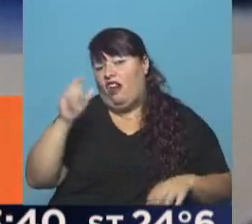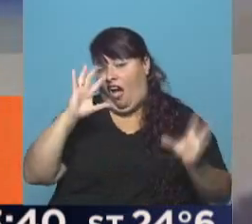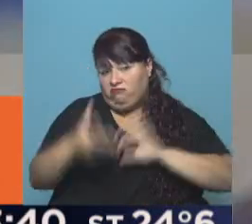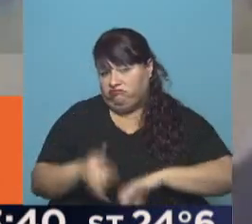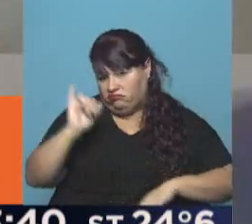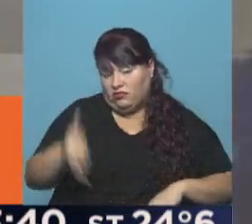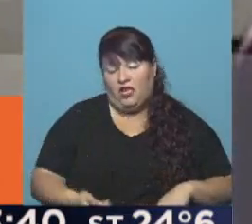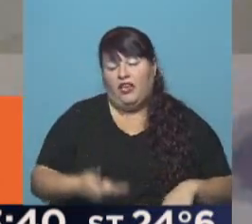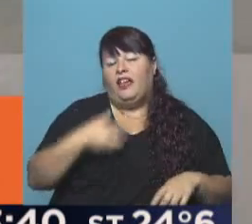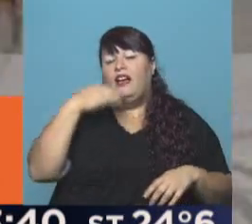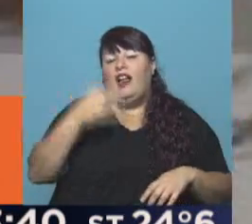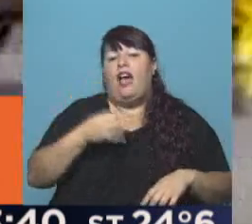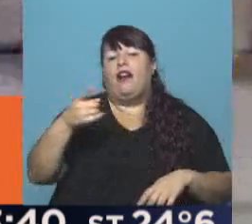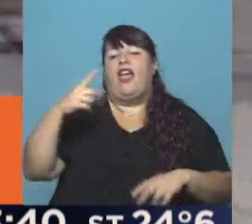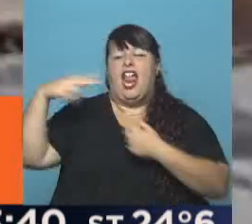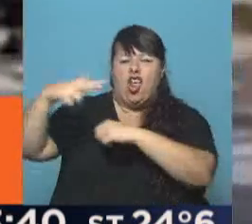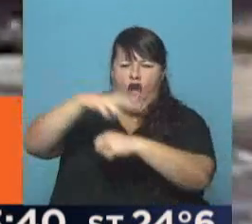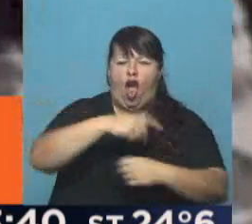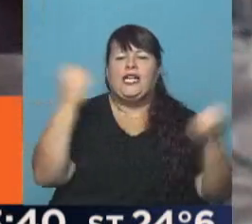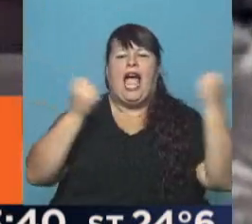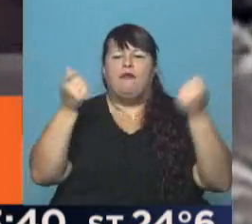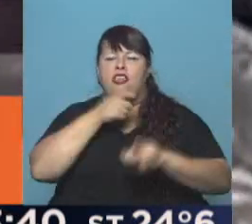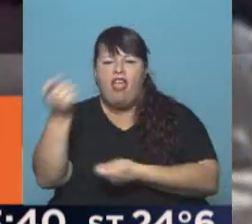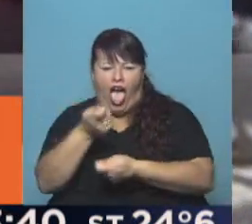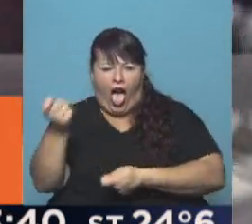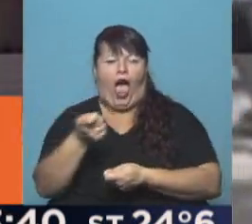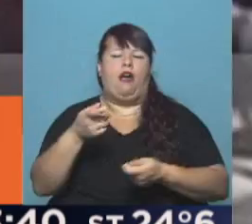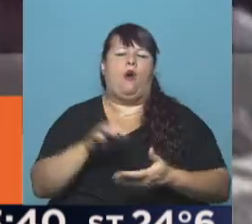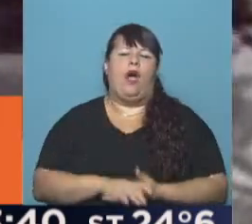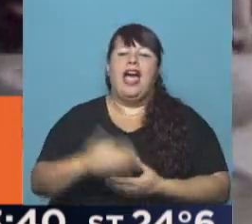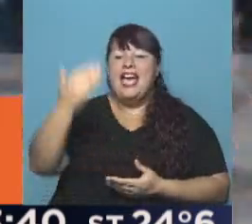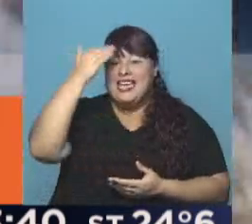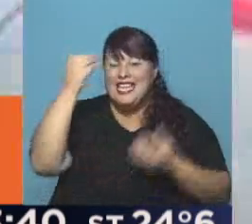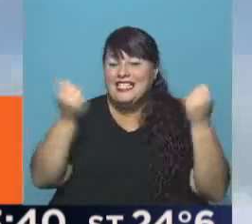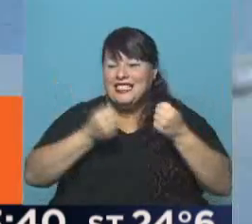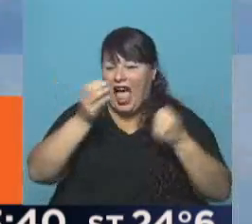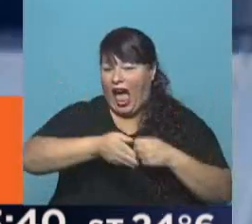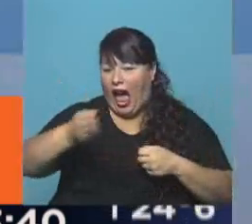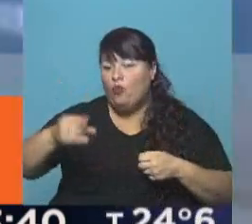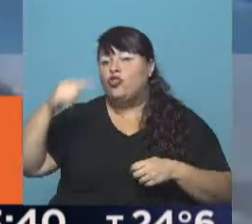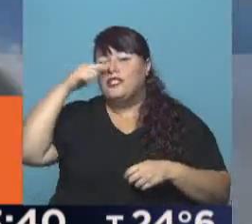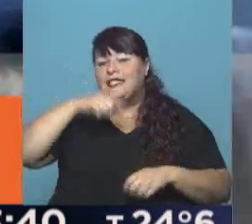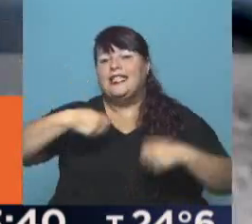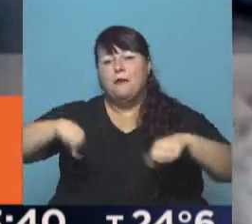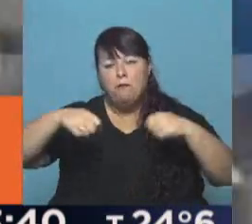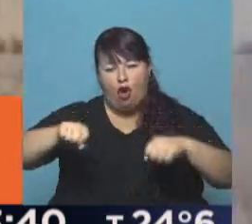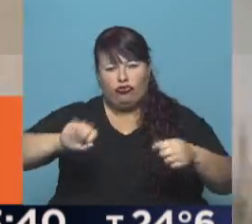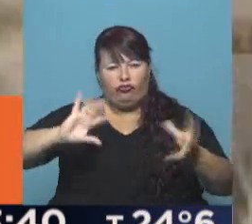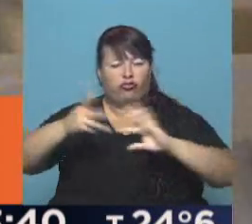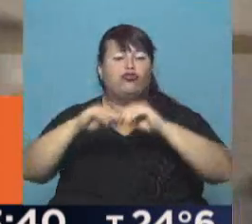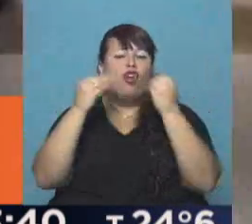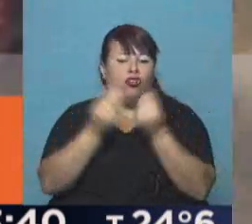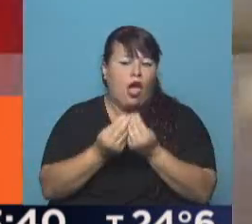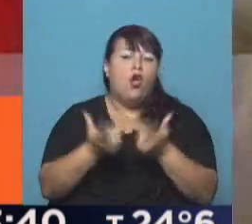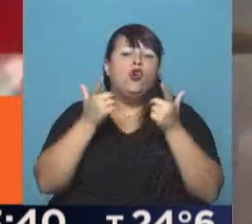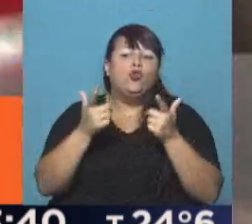lo cierto es que helicópteros con camiones hidrantes tuvieron que participar 15 autos y 7 motos fue el saldo por